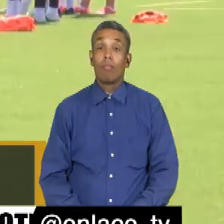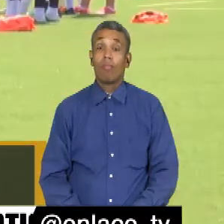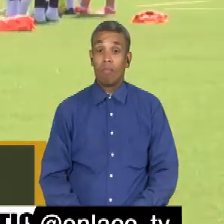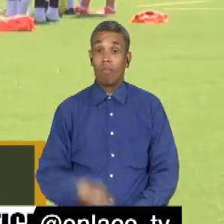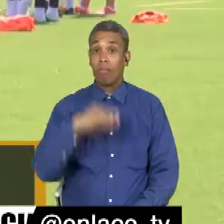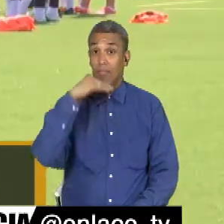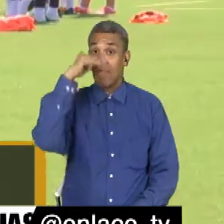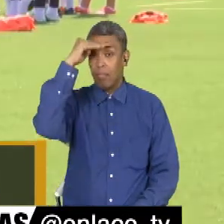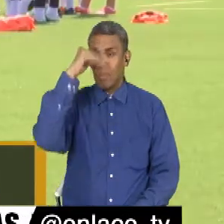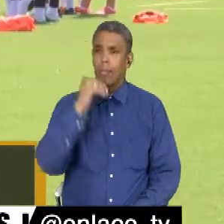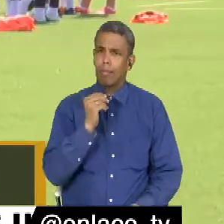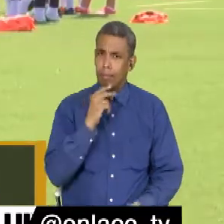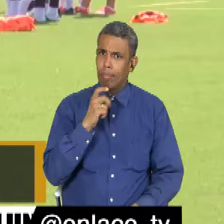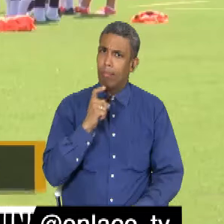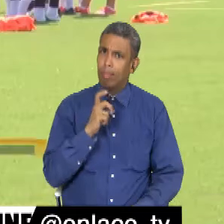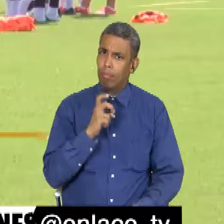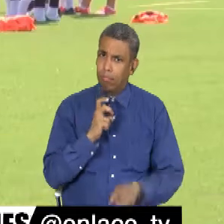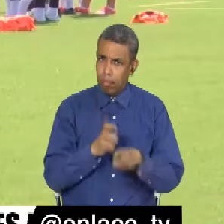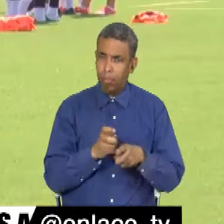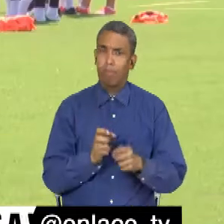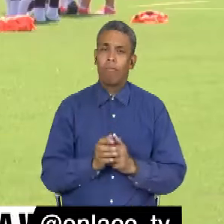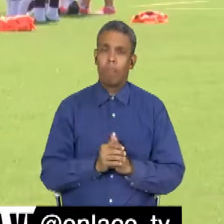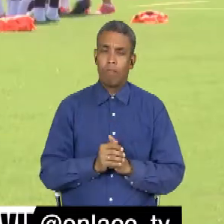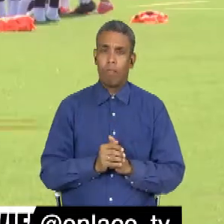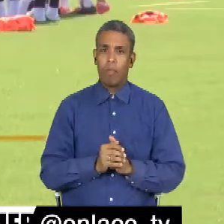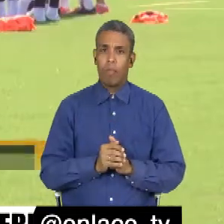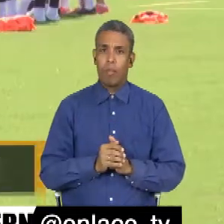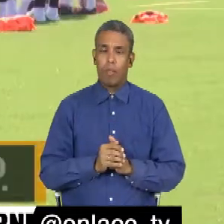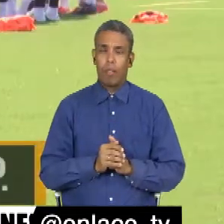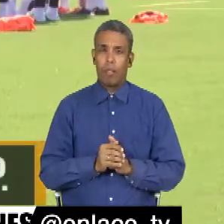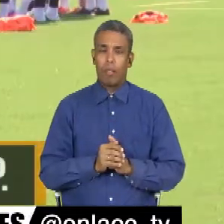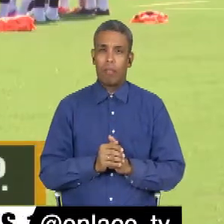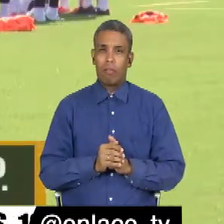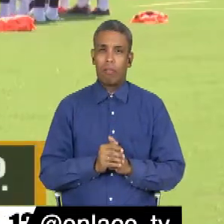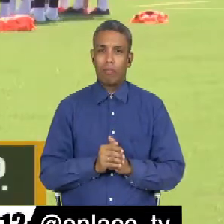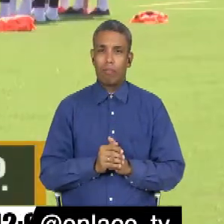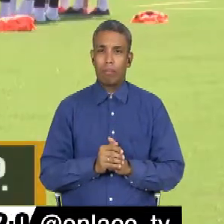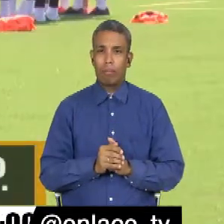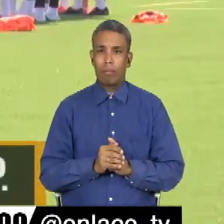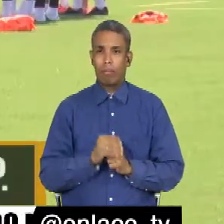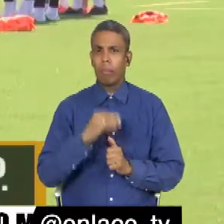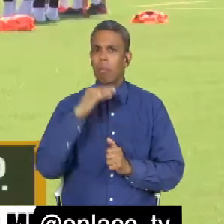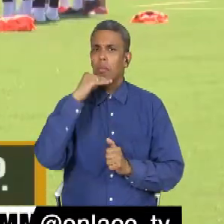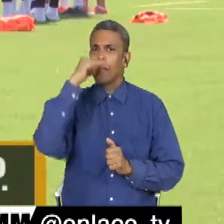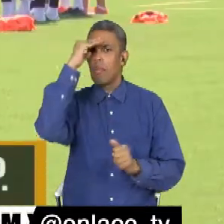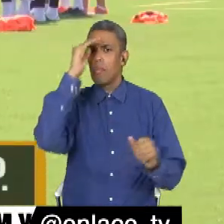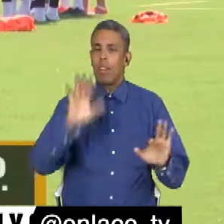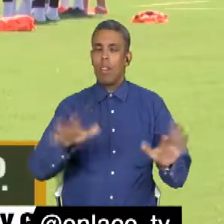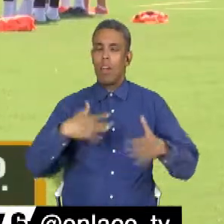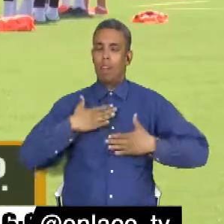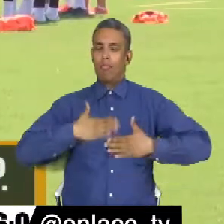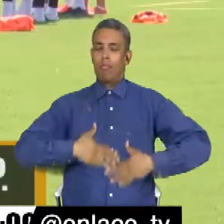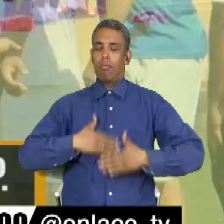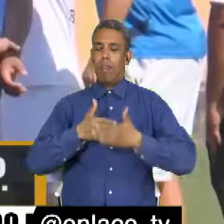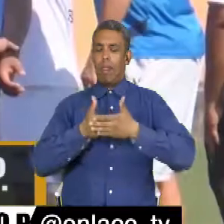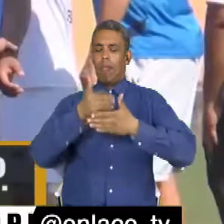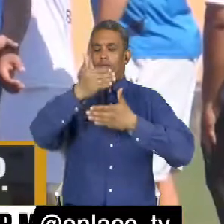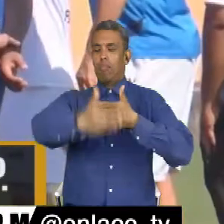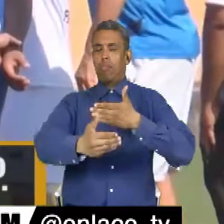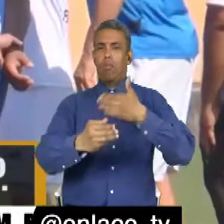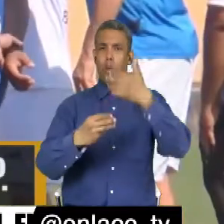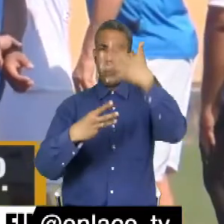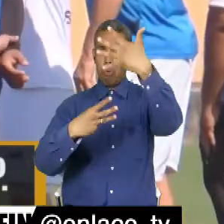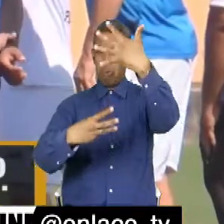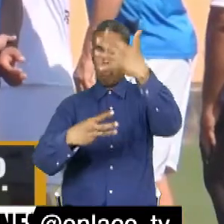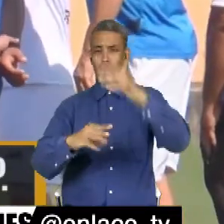Petrolera jugando de local en el Estadio Daniel Villa Zapata ante el Deportivo Independiente Medellín, que llega a Barranca Bermeja clasificado para los cuartos de final. Así lo